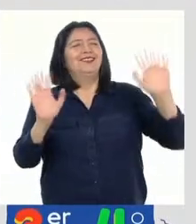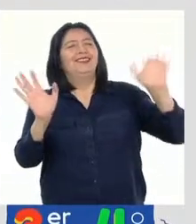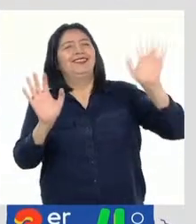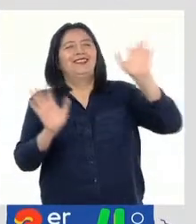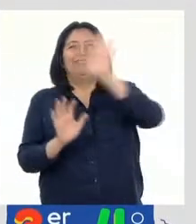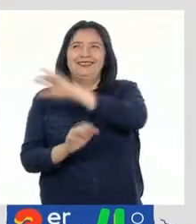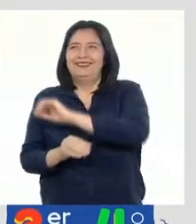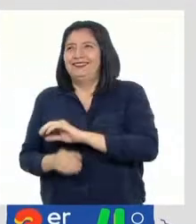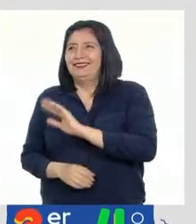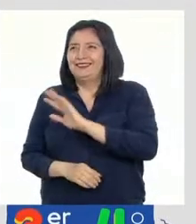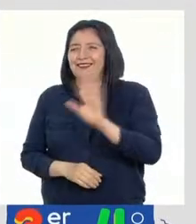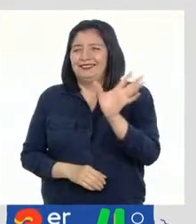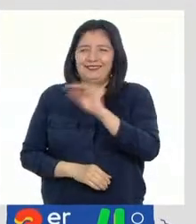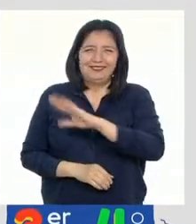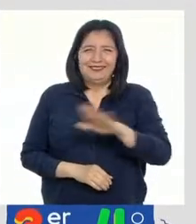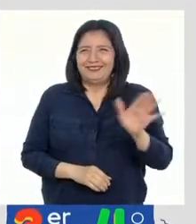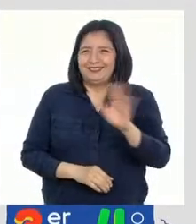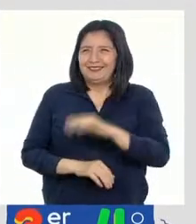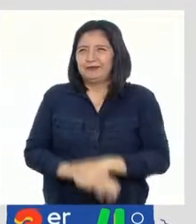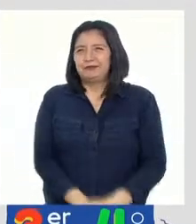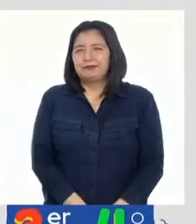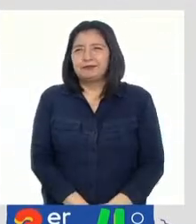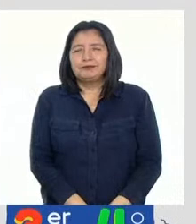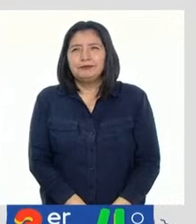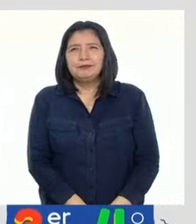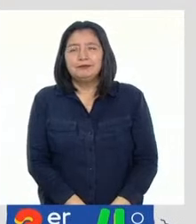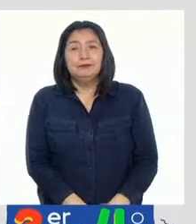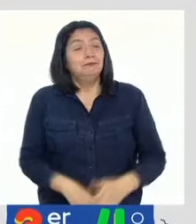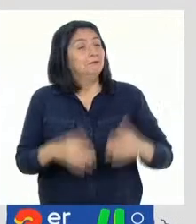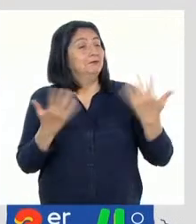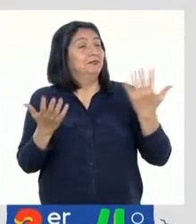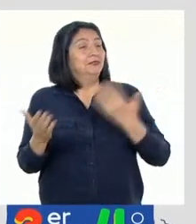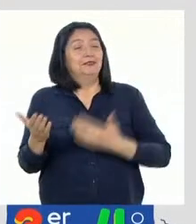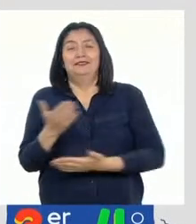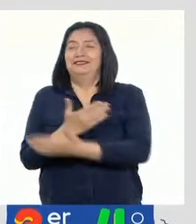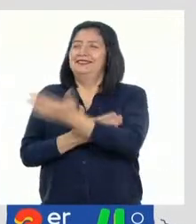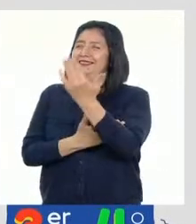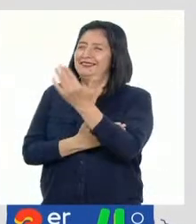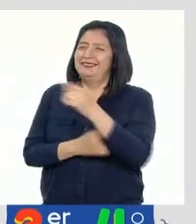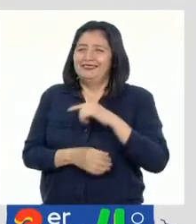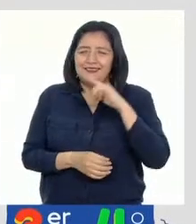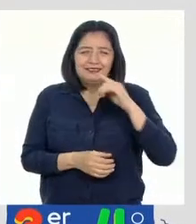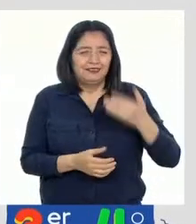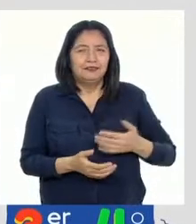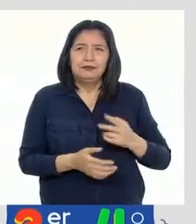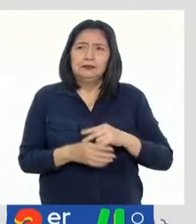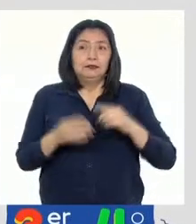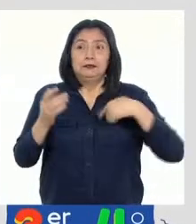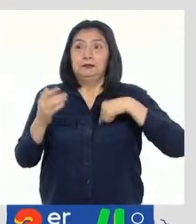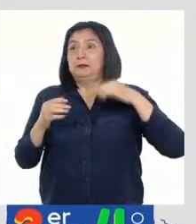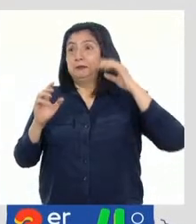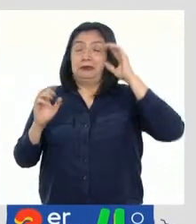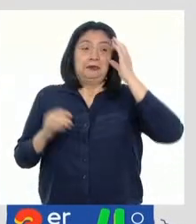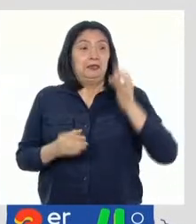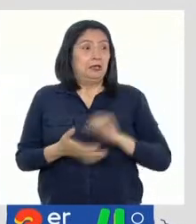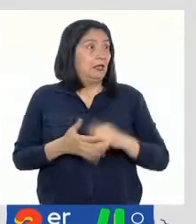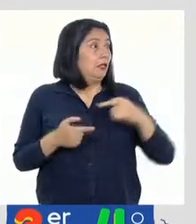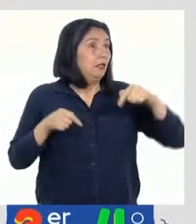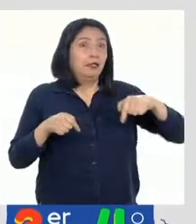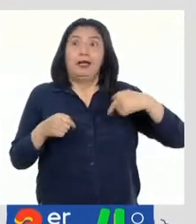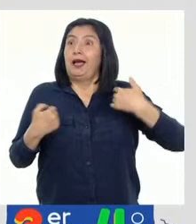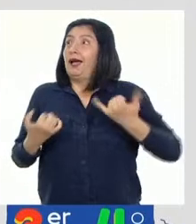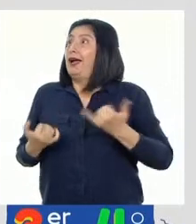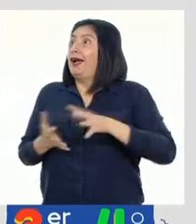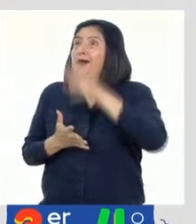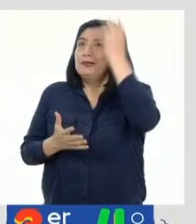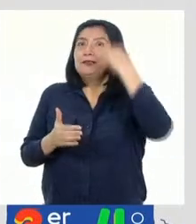a todas y todos! ¡Buenos días, señora Vizcacha! ¡No puedo creerlo! ¡Estoy en